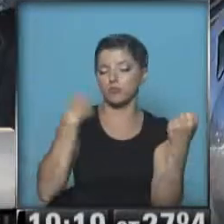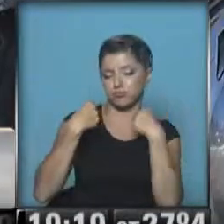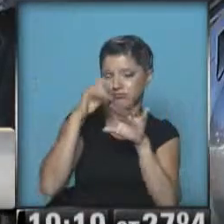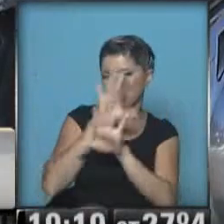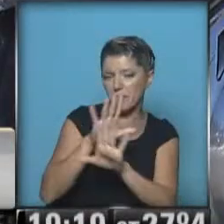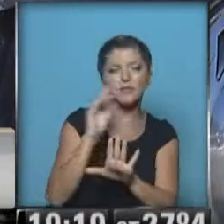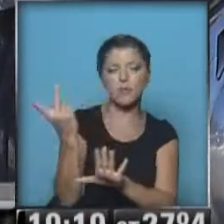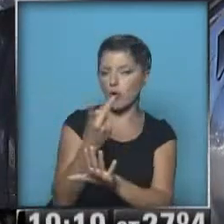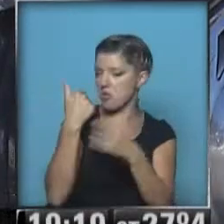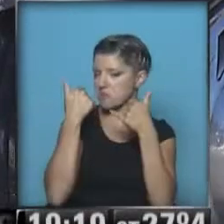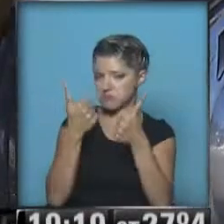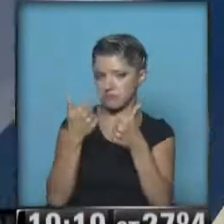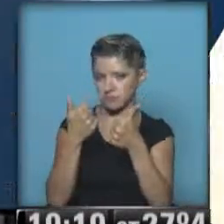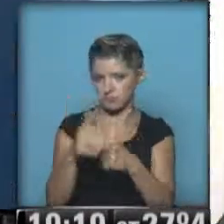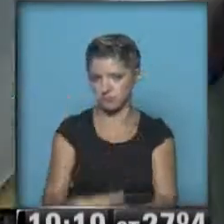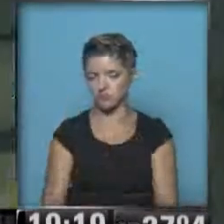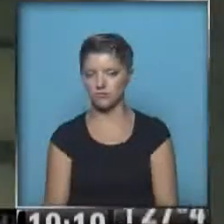se encuentran fuera de peligro.